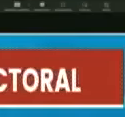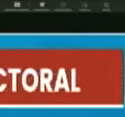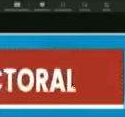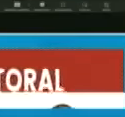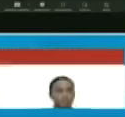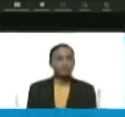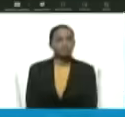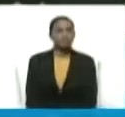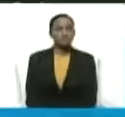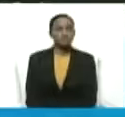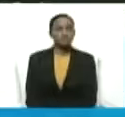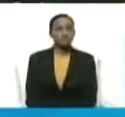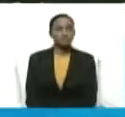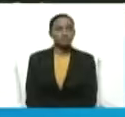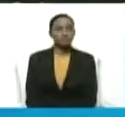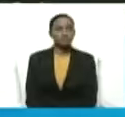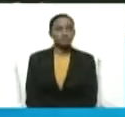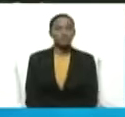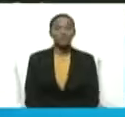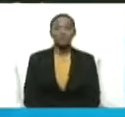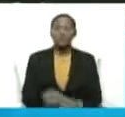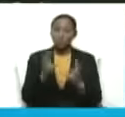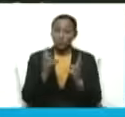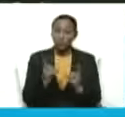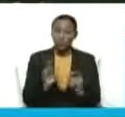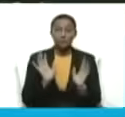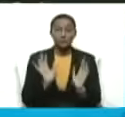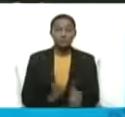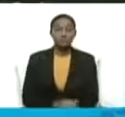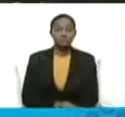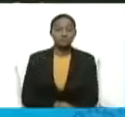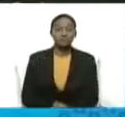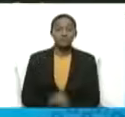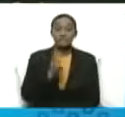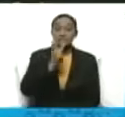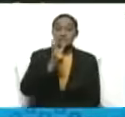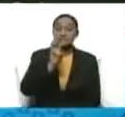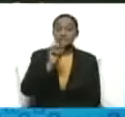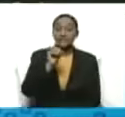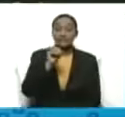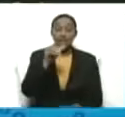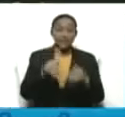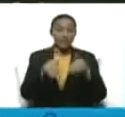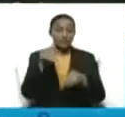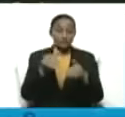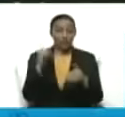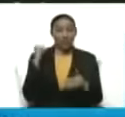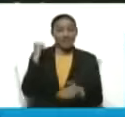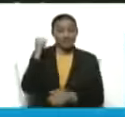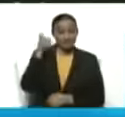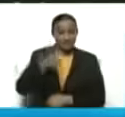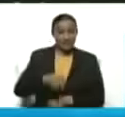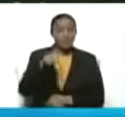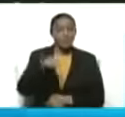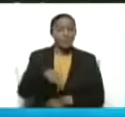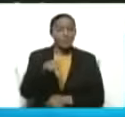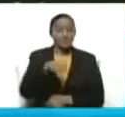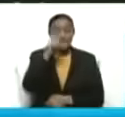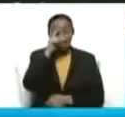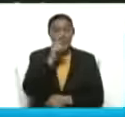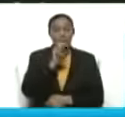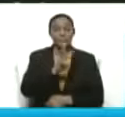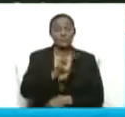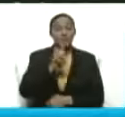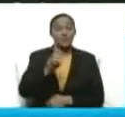varios procesos en este país, unos cuantos. 30 elecciones, vamos a la 31, ¿verdad? Vamos a la elección número